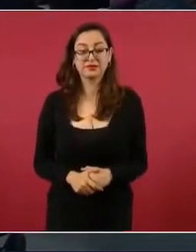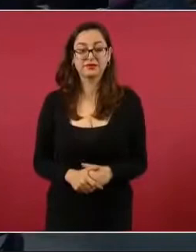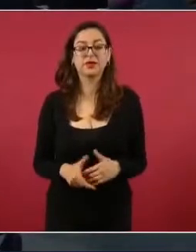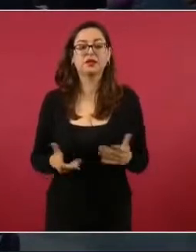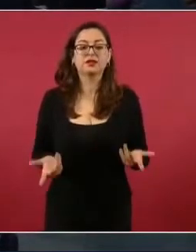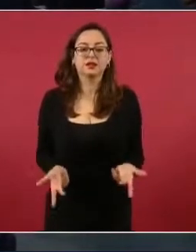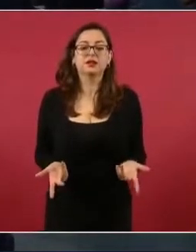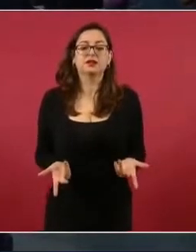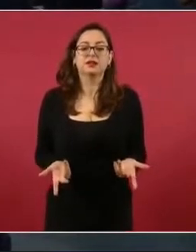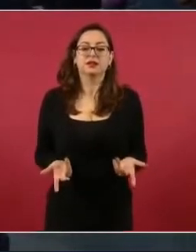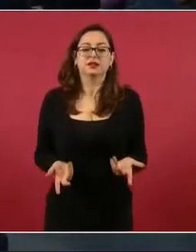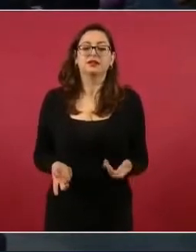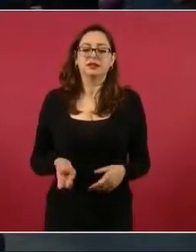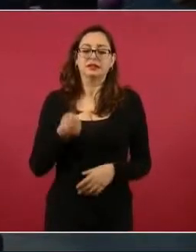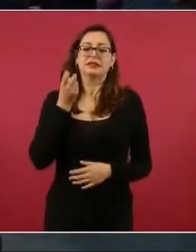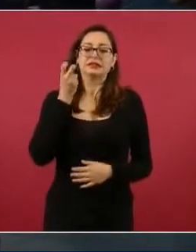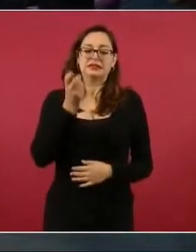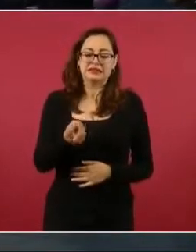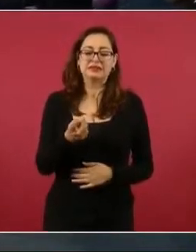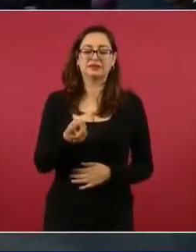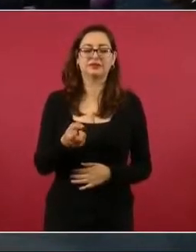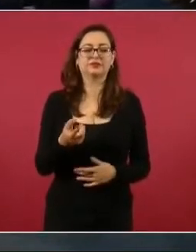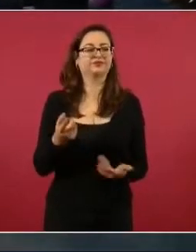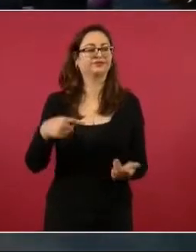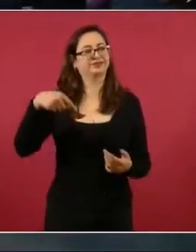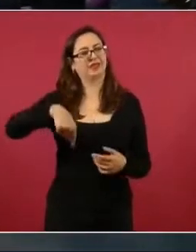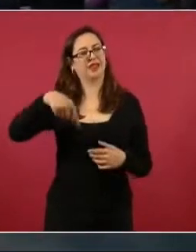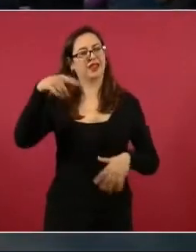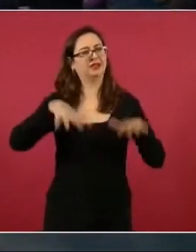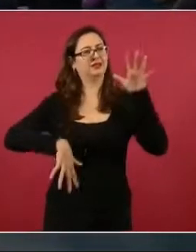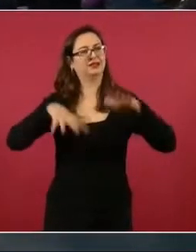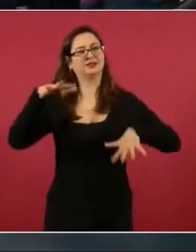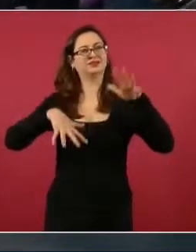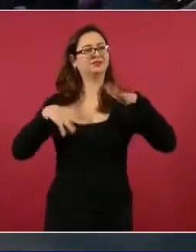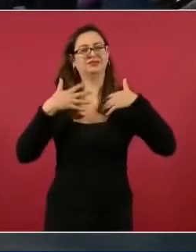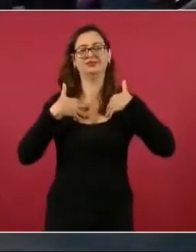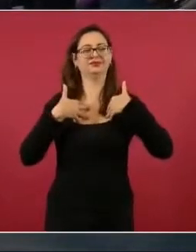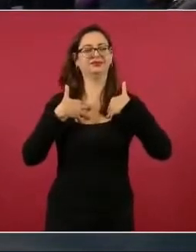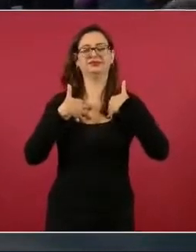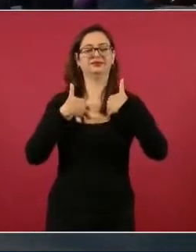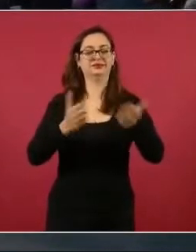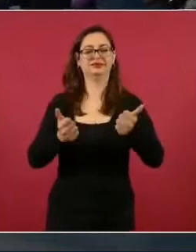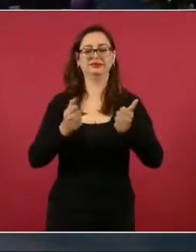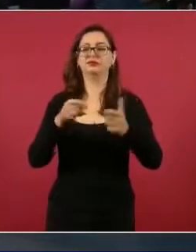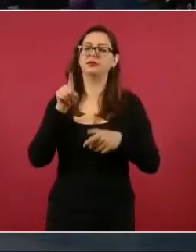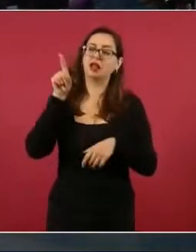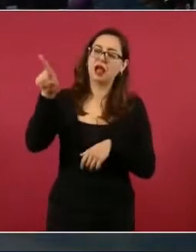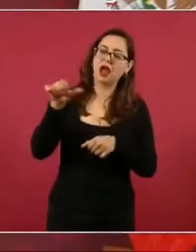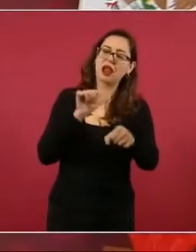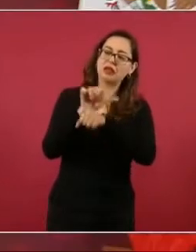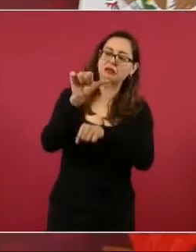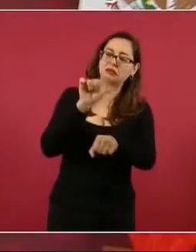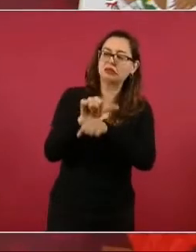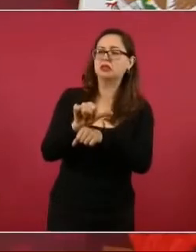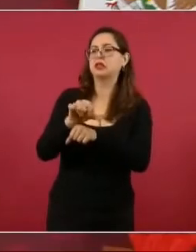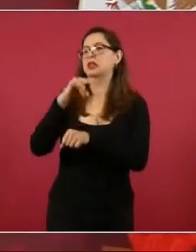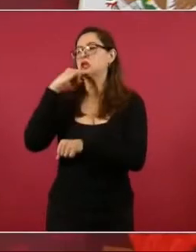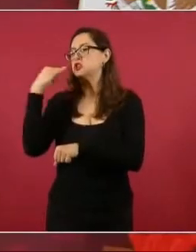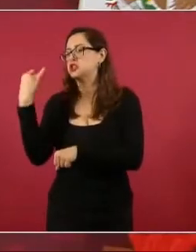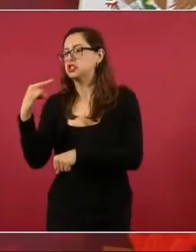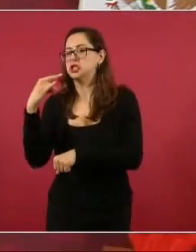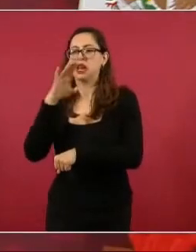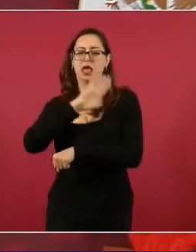No es lo mismo el ejército de Argentina o el ejército de Chile o el ejército de